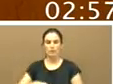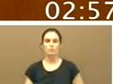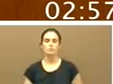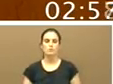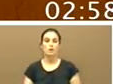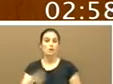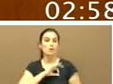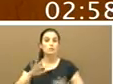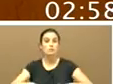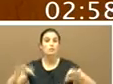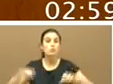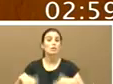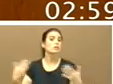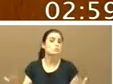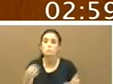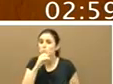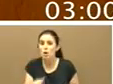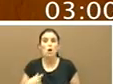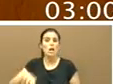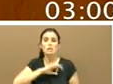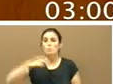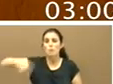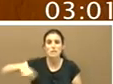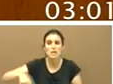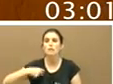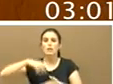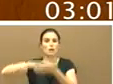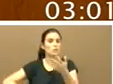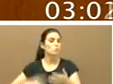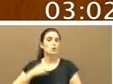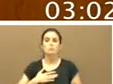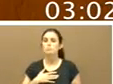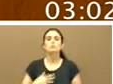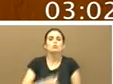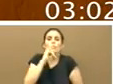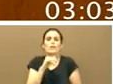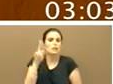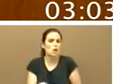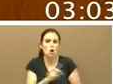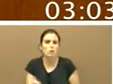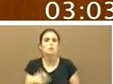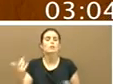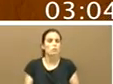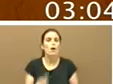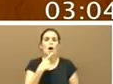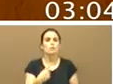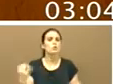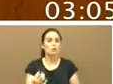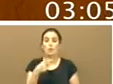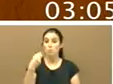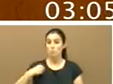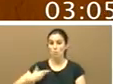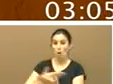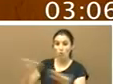Señorías, aun así, al señor Mas tampoco le ha resultado suficiente. Y ante este ofrecimiento ha